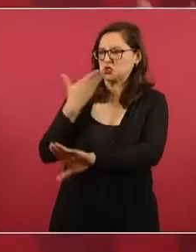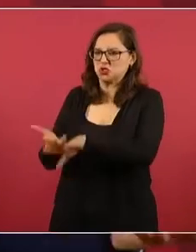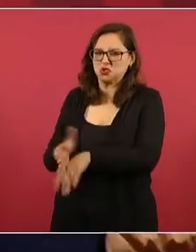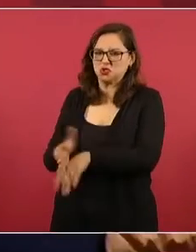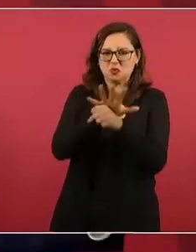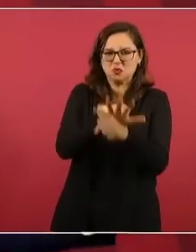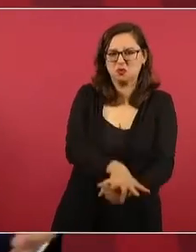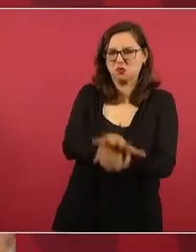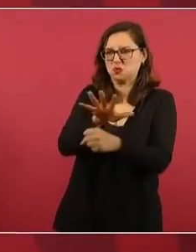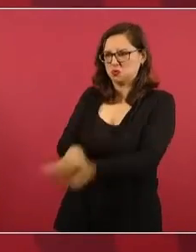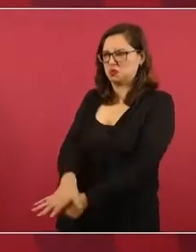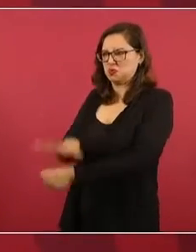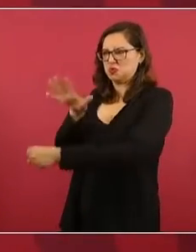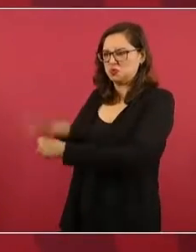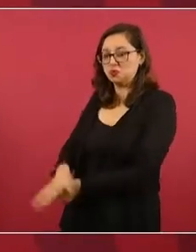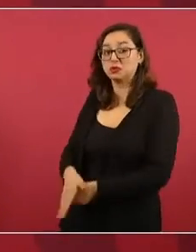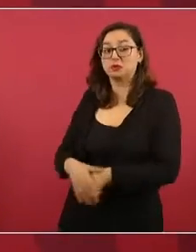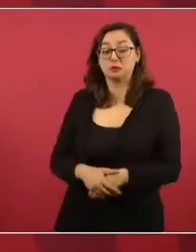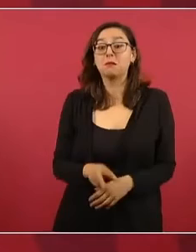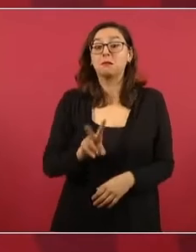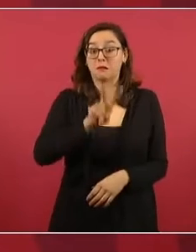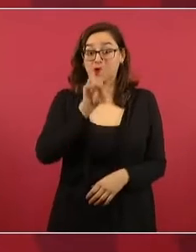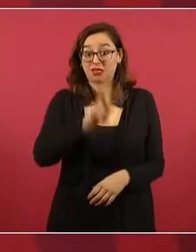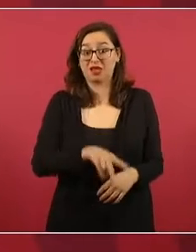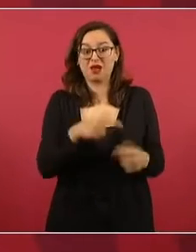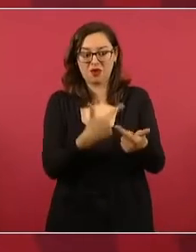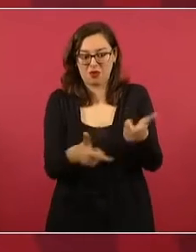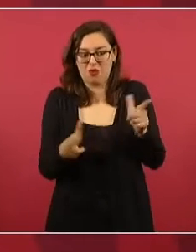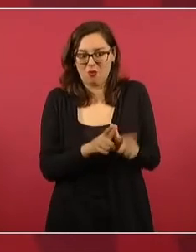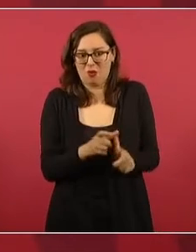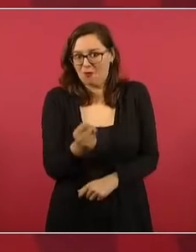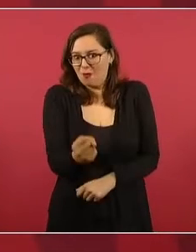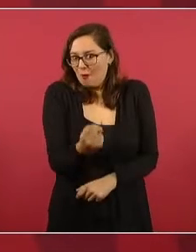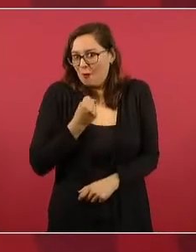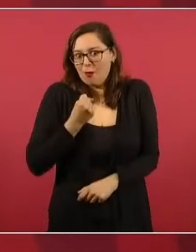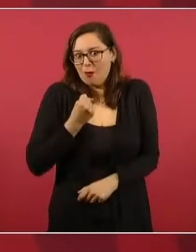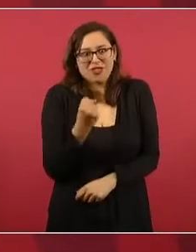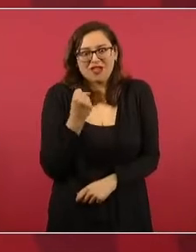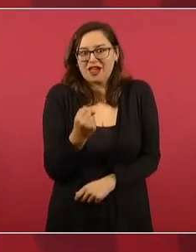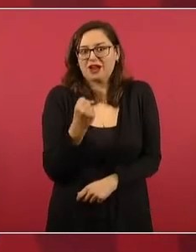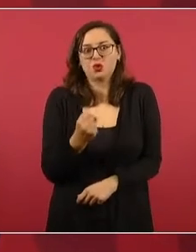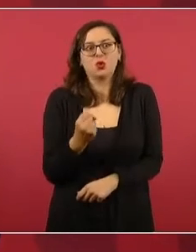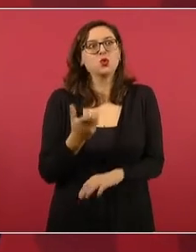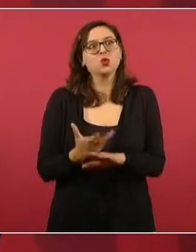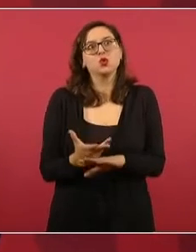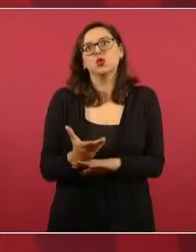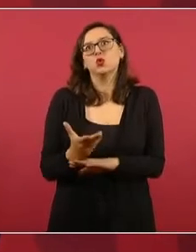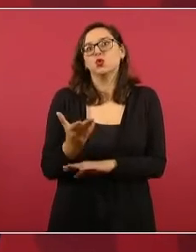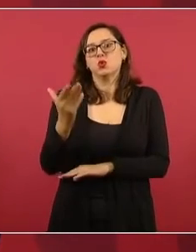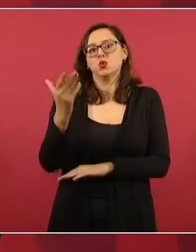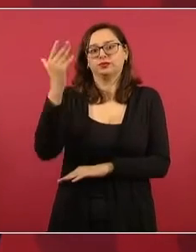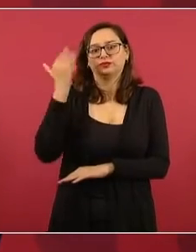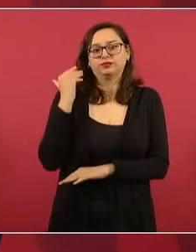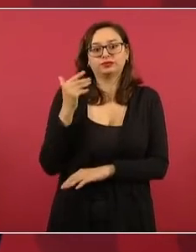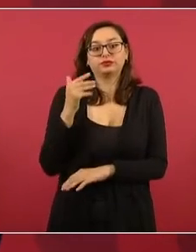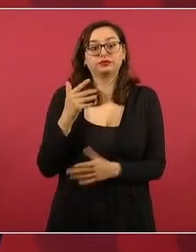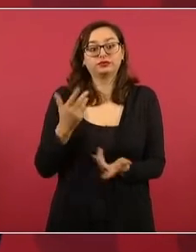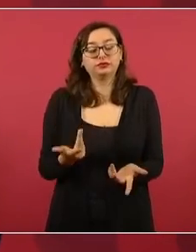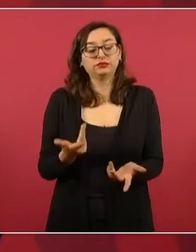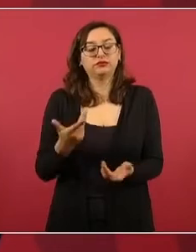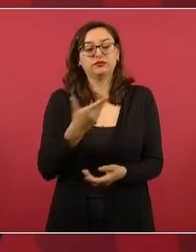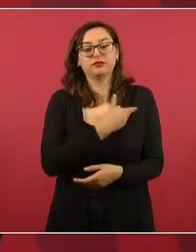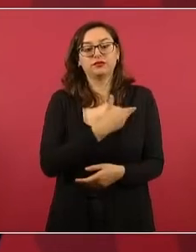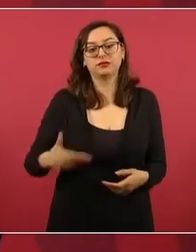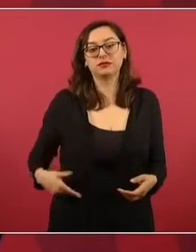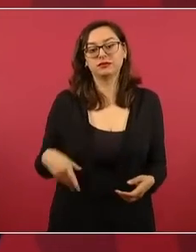grupo poderosísimo desde la época del asesinato del presidente Kennedy.